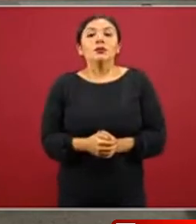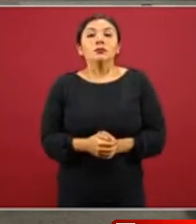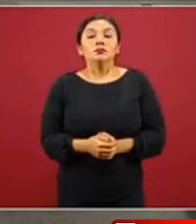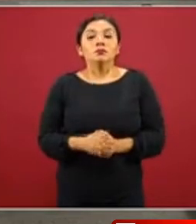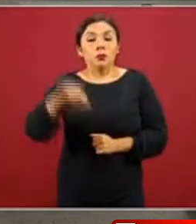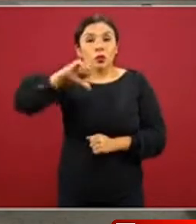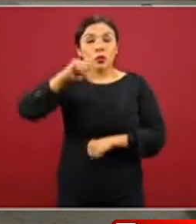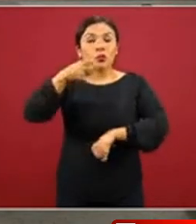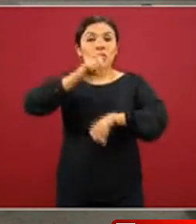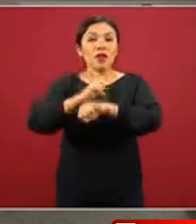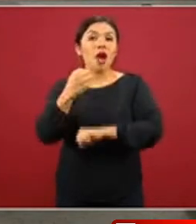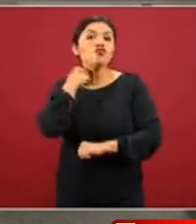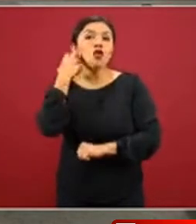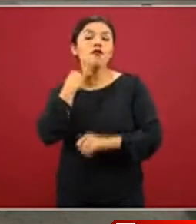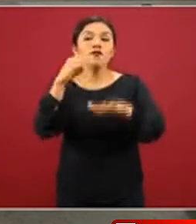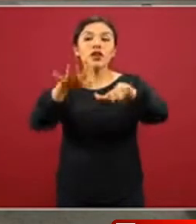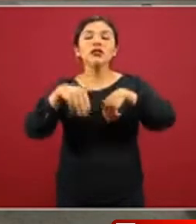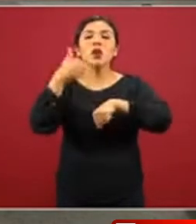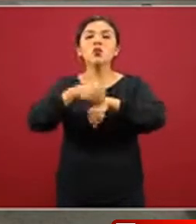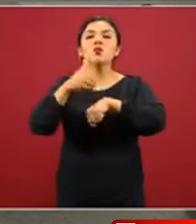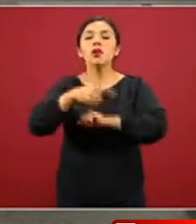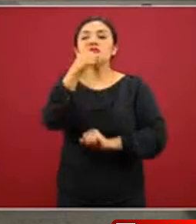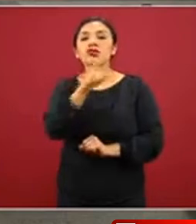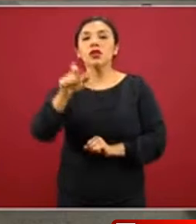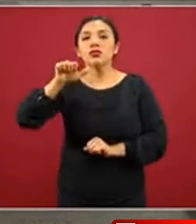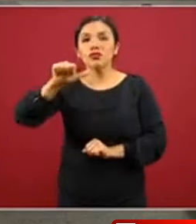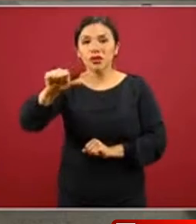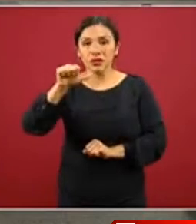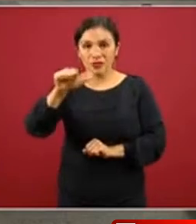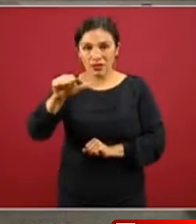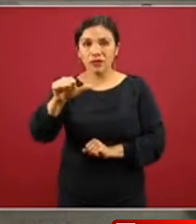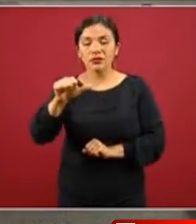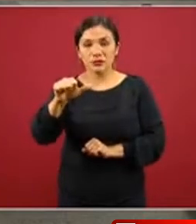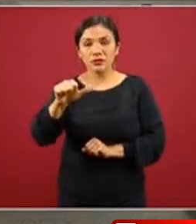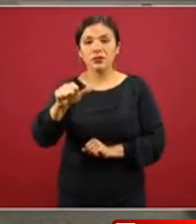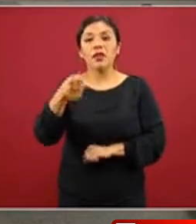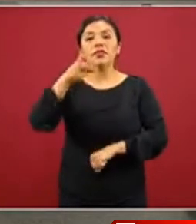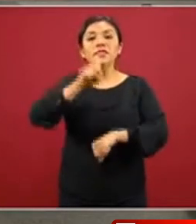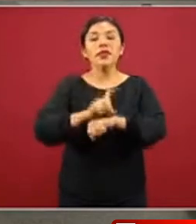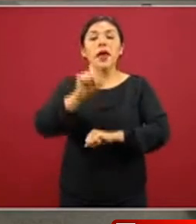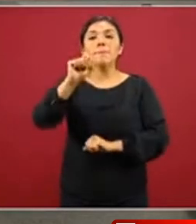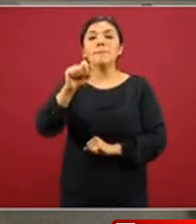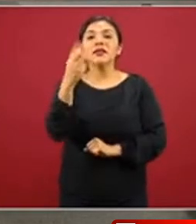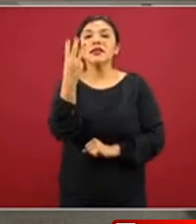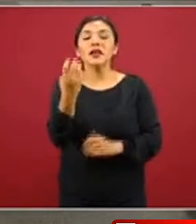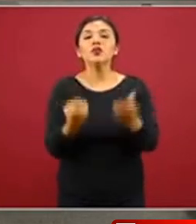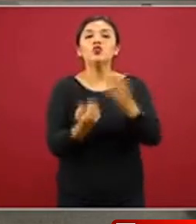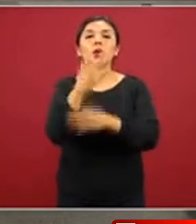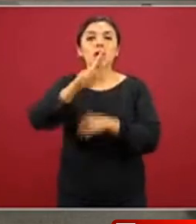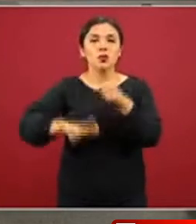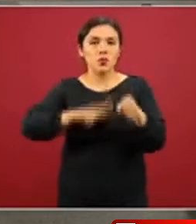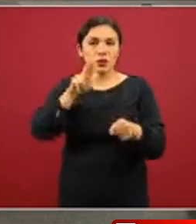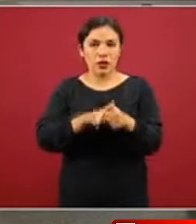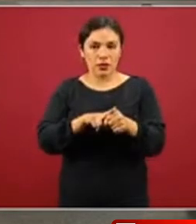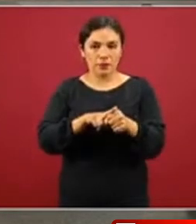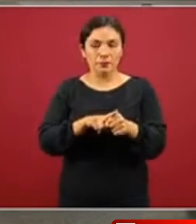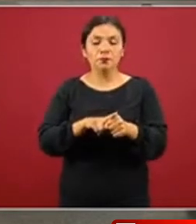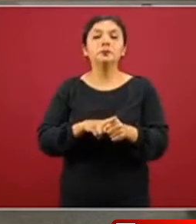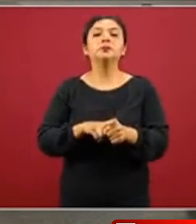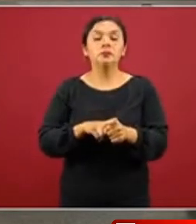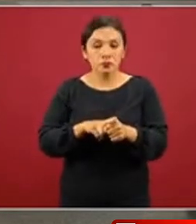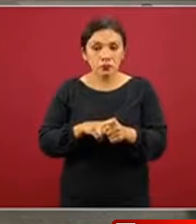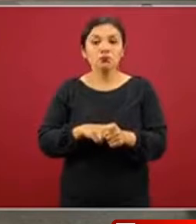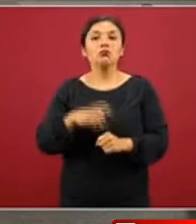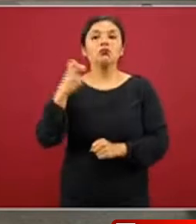ya en la conferencia vespertina número 116 del día número 23 de la nueva normalidad. Veamos